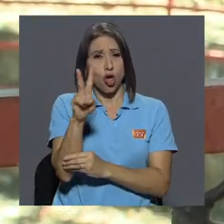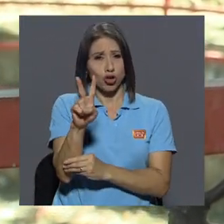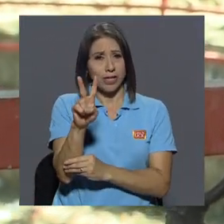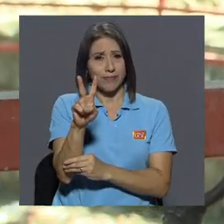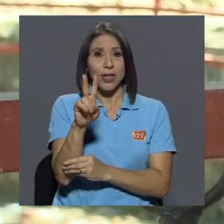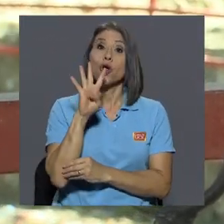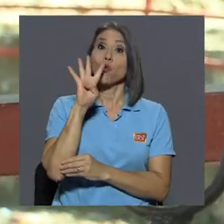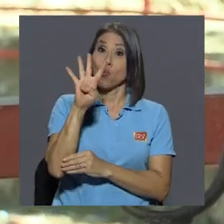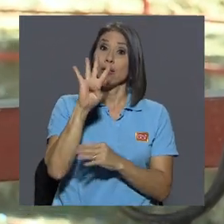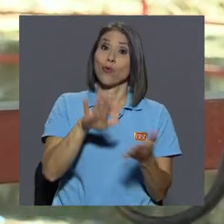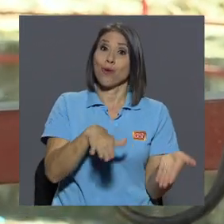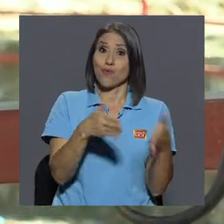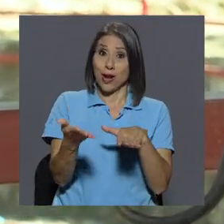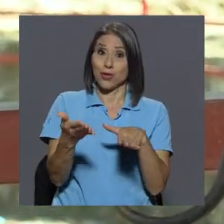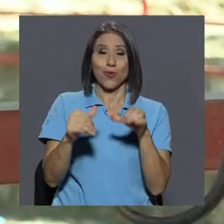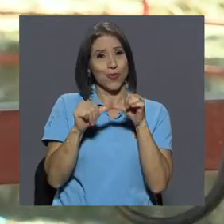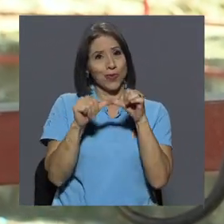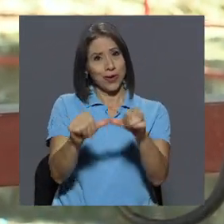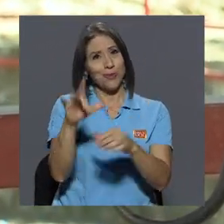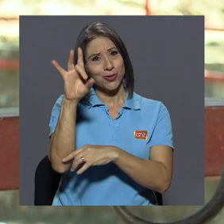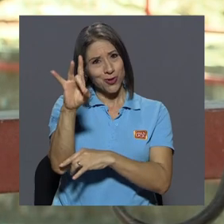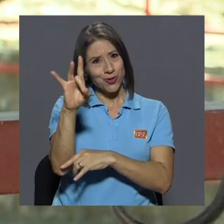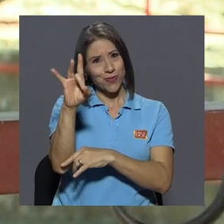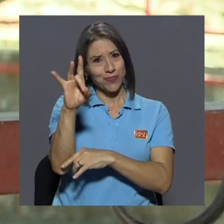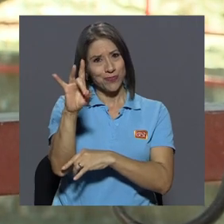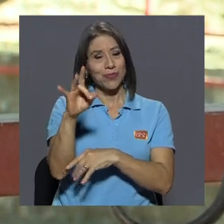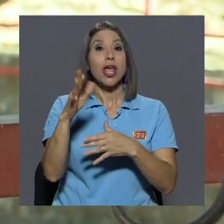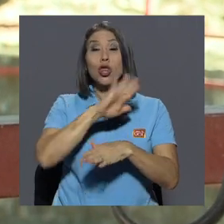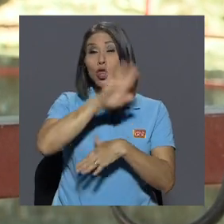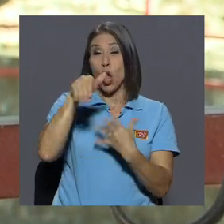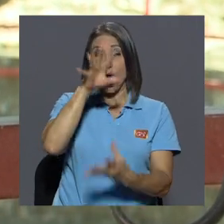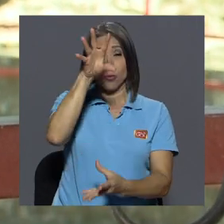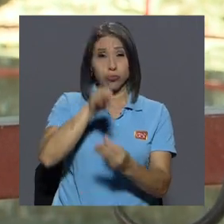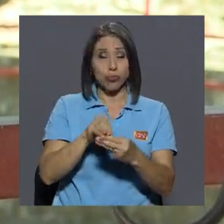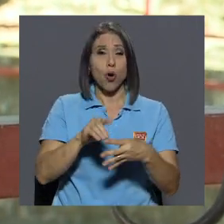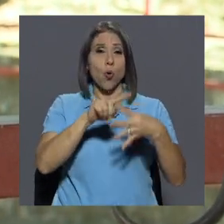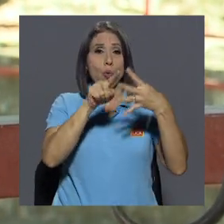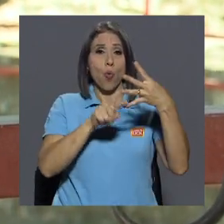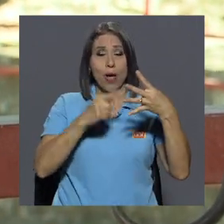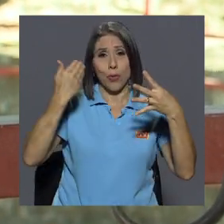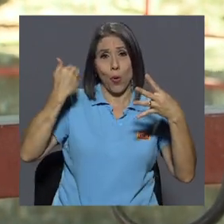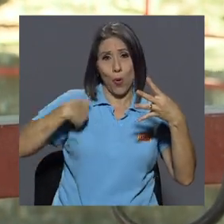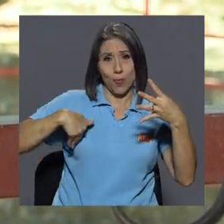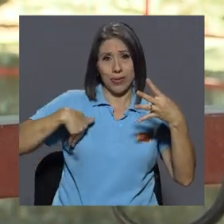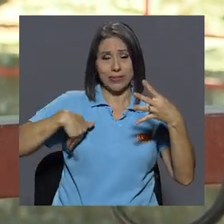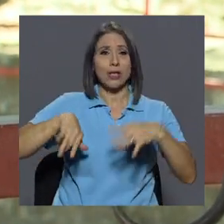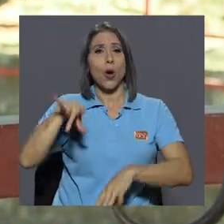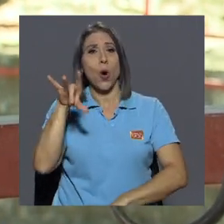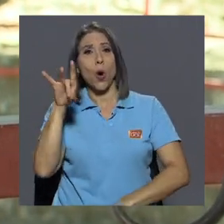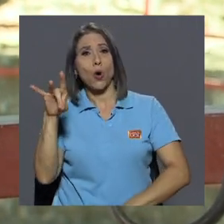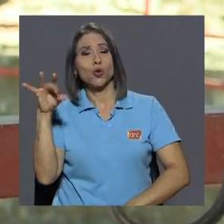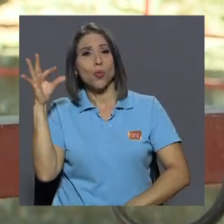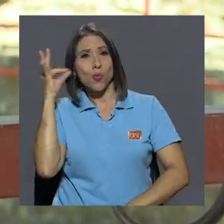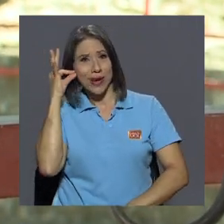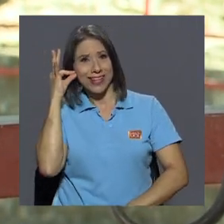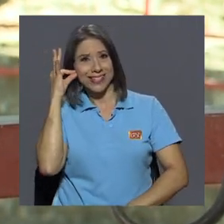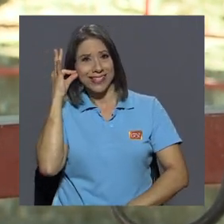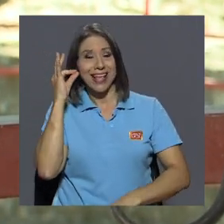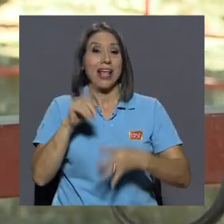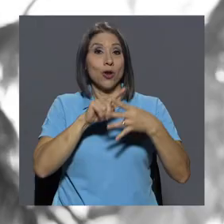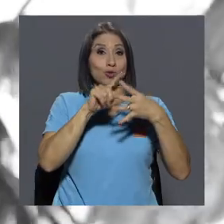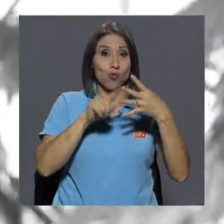nos mantenemos 8. De ellos nacimos 4 hombres, 8 mujeres y hombres. Los 4 hombres, hombres,